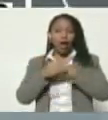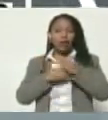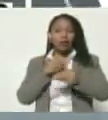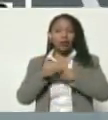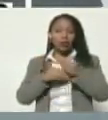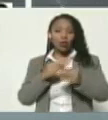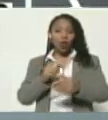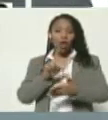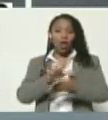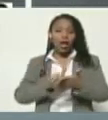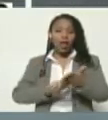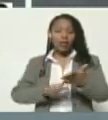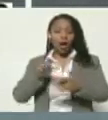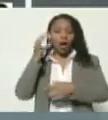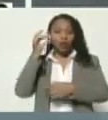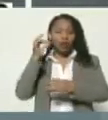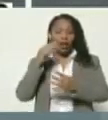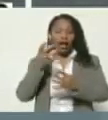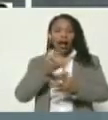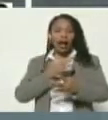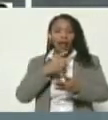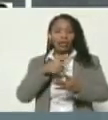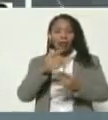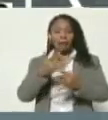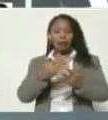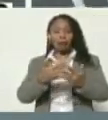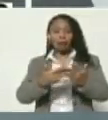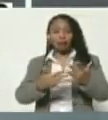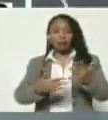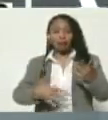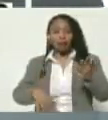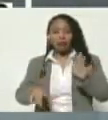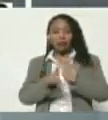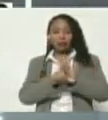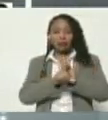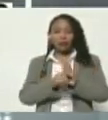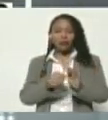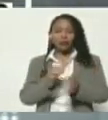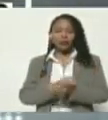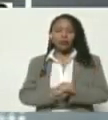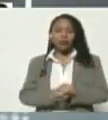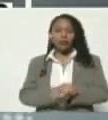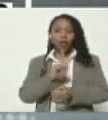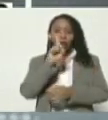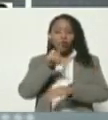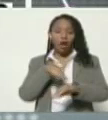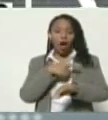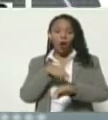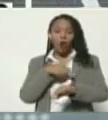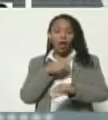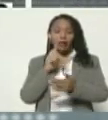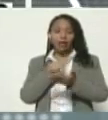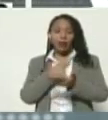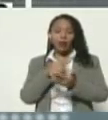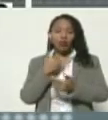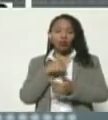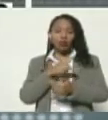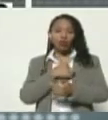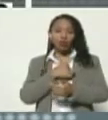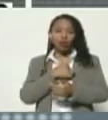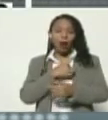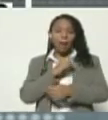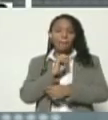son listas de concejales, alcaldes, listas de legisladores. Fíjense, en una hora llegamos nosotros